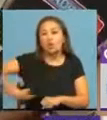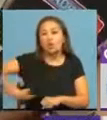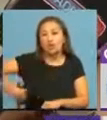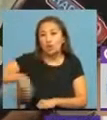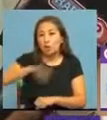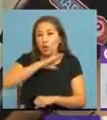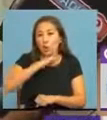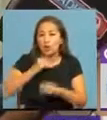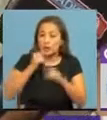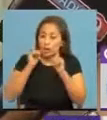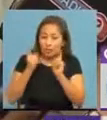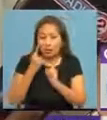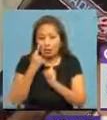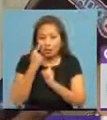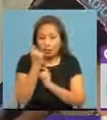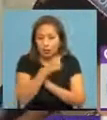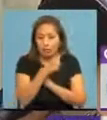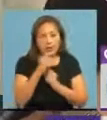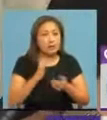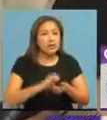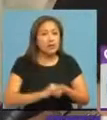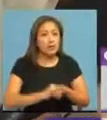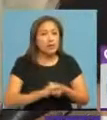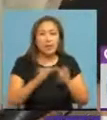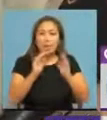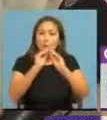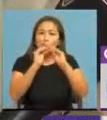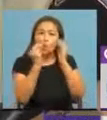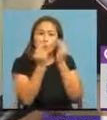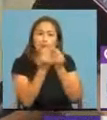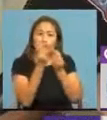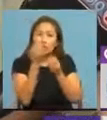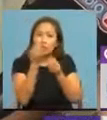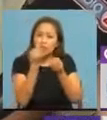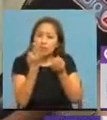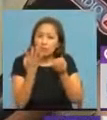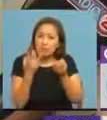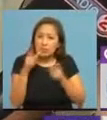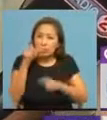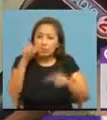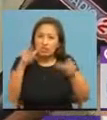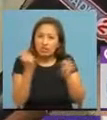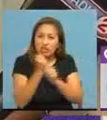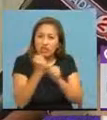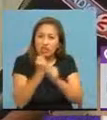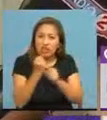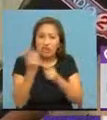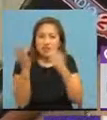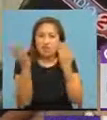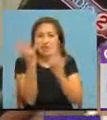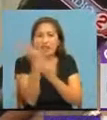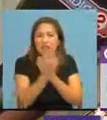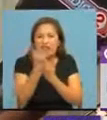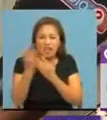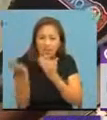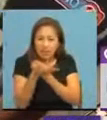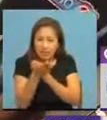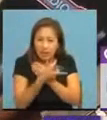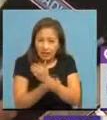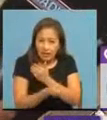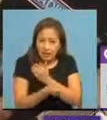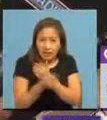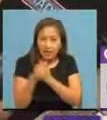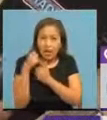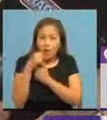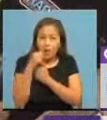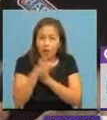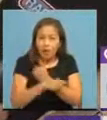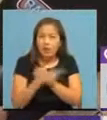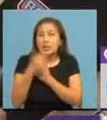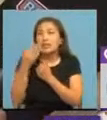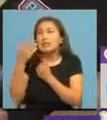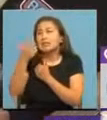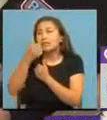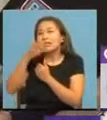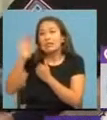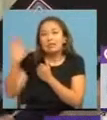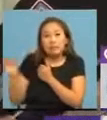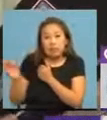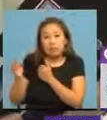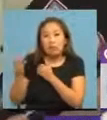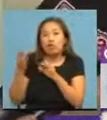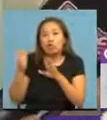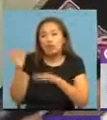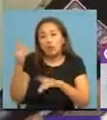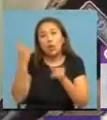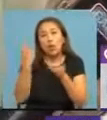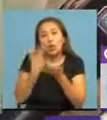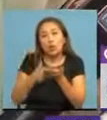casos municipales, ¿no? ¿Con cuántos empleados entonces trabajarían en esta zafra? 600 empleados, como habíamos planteado. Hicimos un replanteo